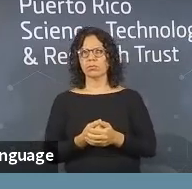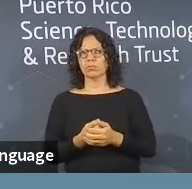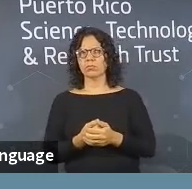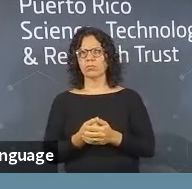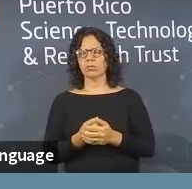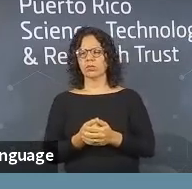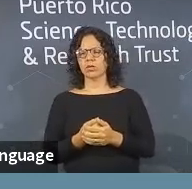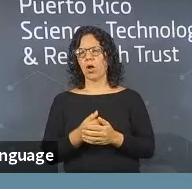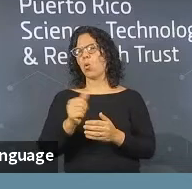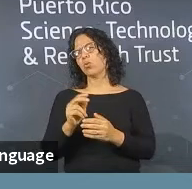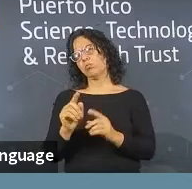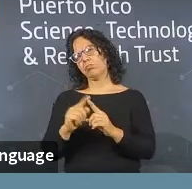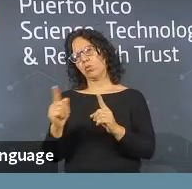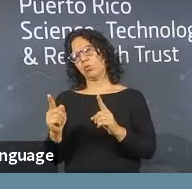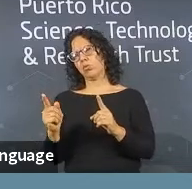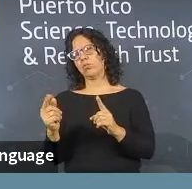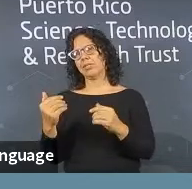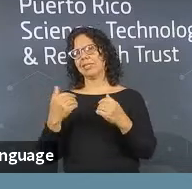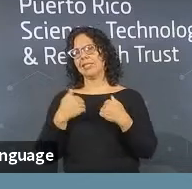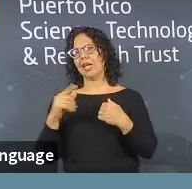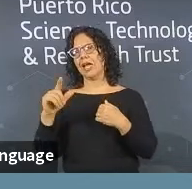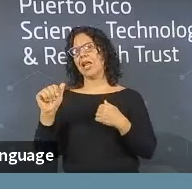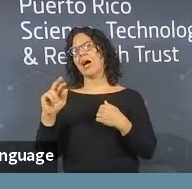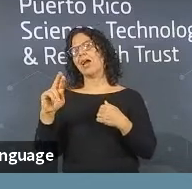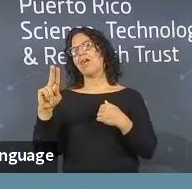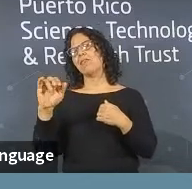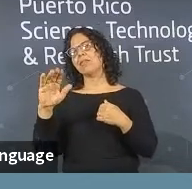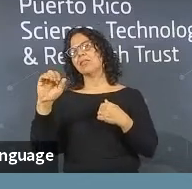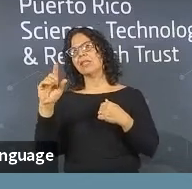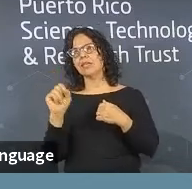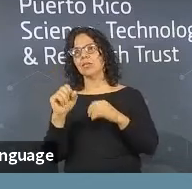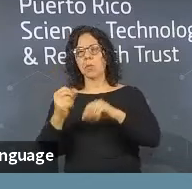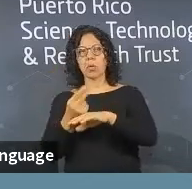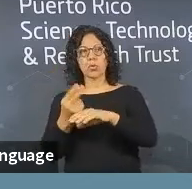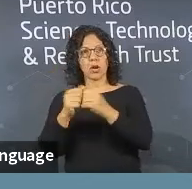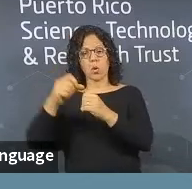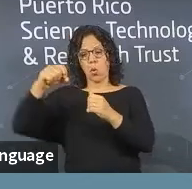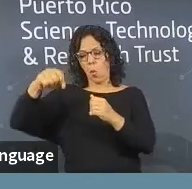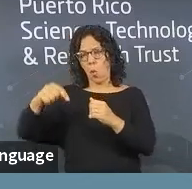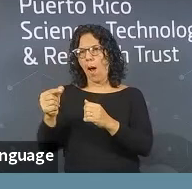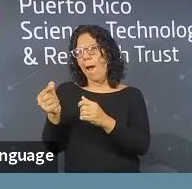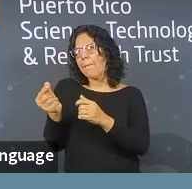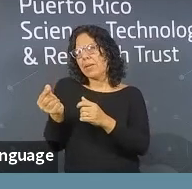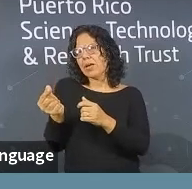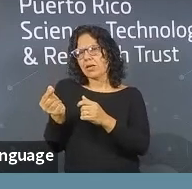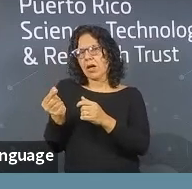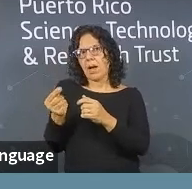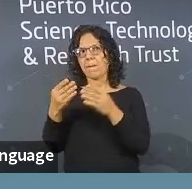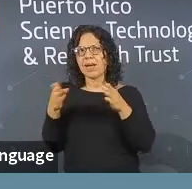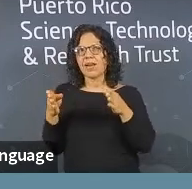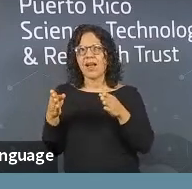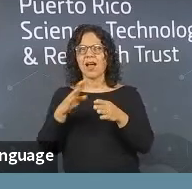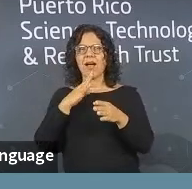lo contrario. Hay larvicidas que sí se pueden utilizar con gota pequeña, pero por lo general estamos hablando de más de